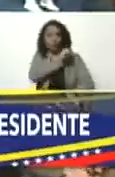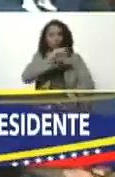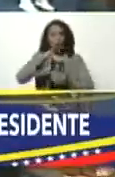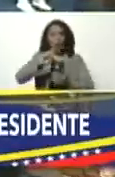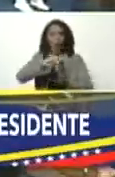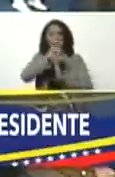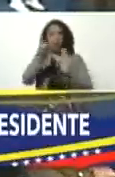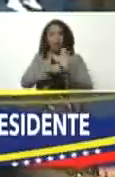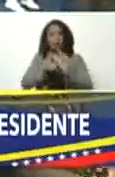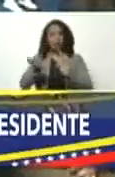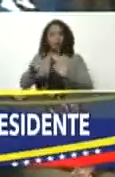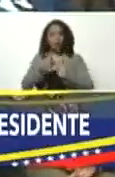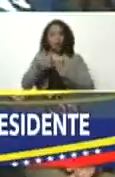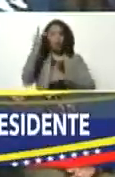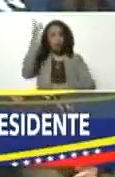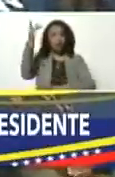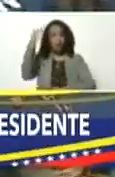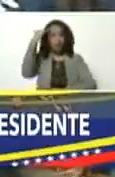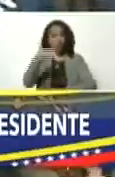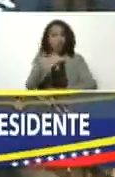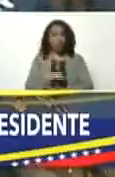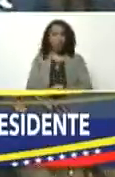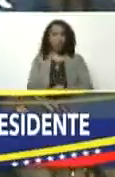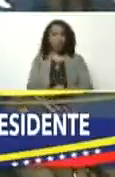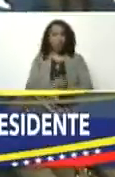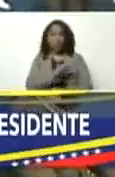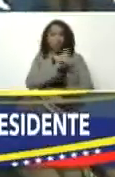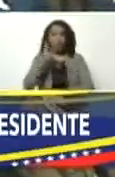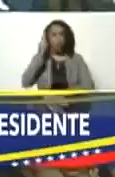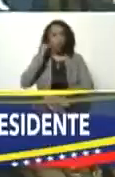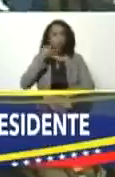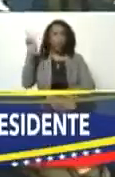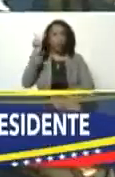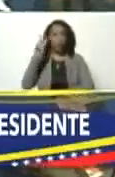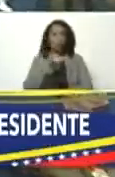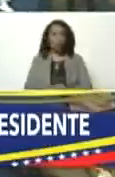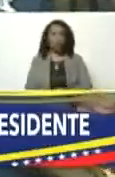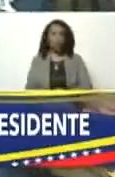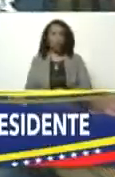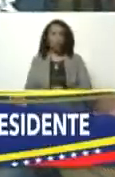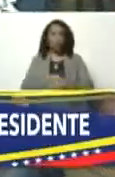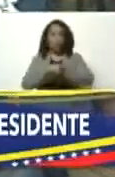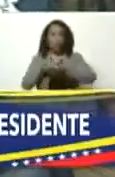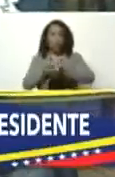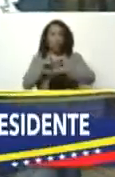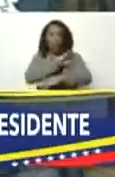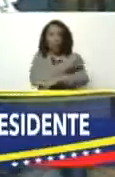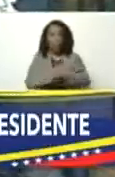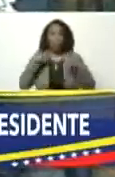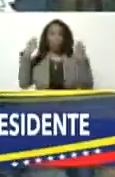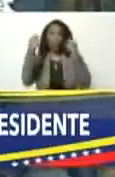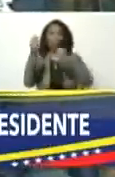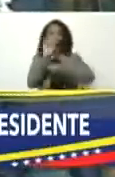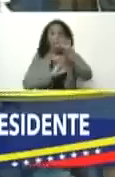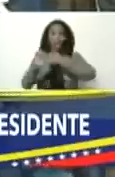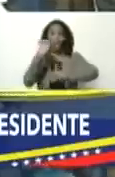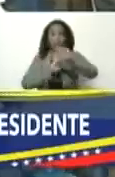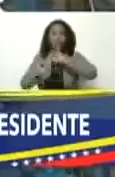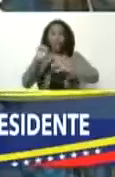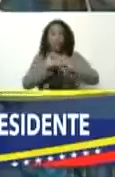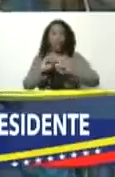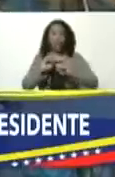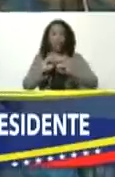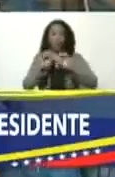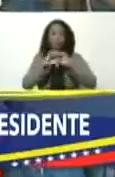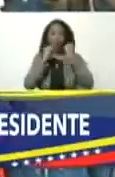de Contrainteligencia Militar. República Bolivariana de Venezuela. Ministerio del Poder Popular para la Defensa.